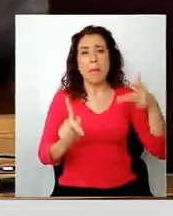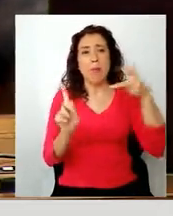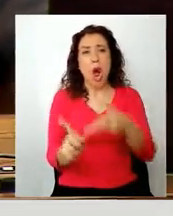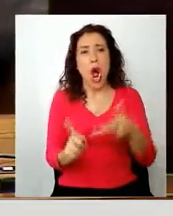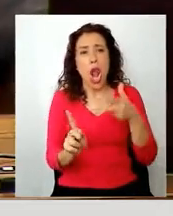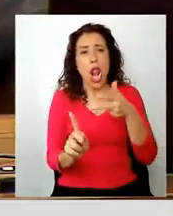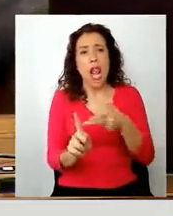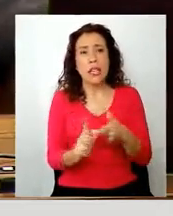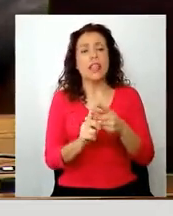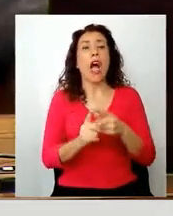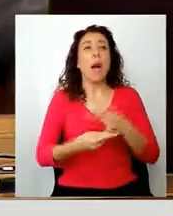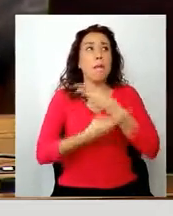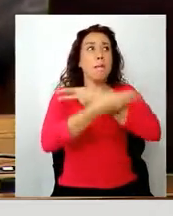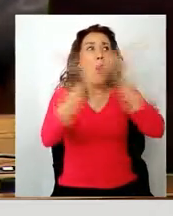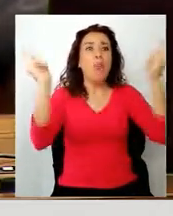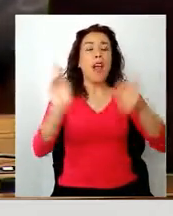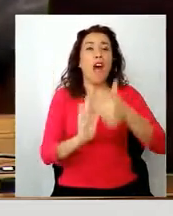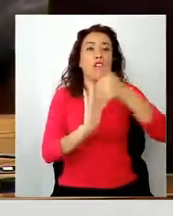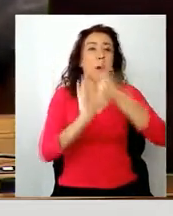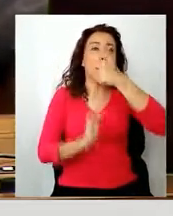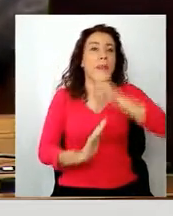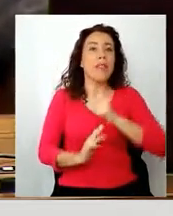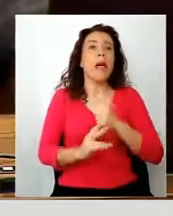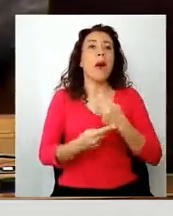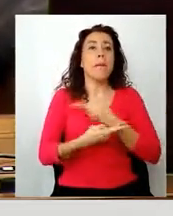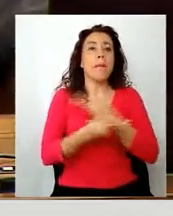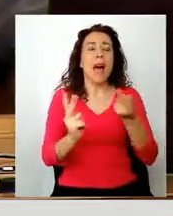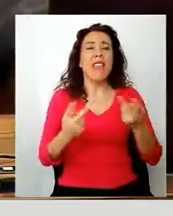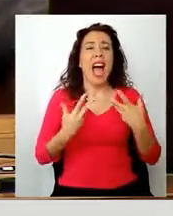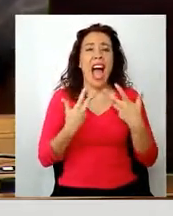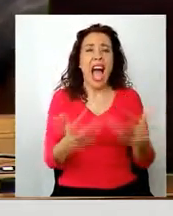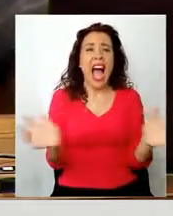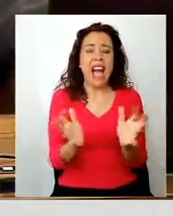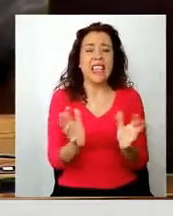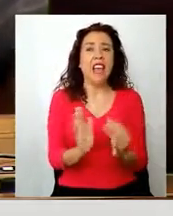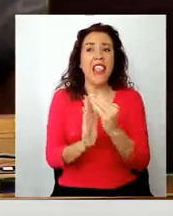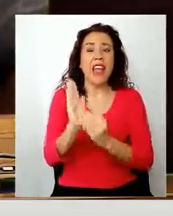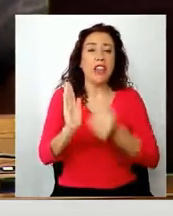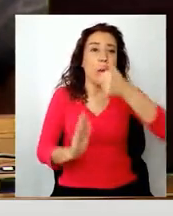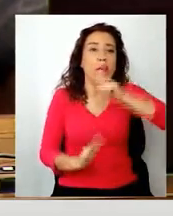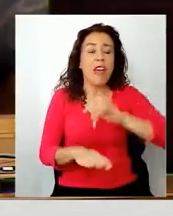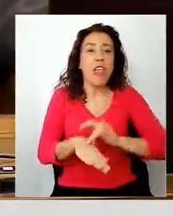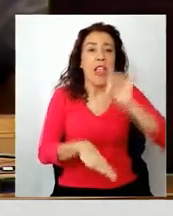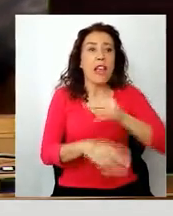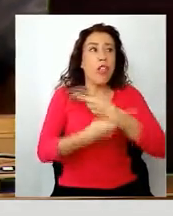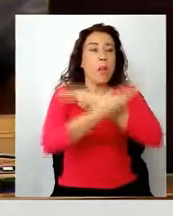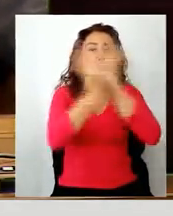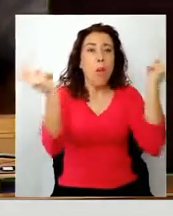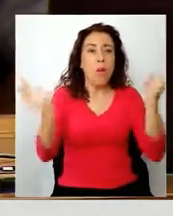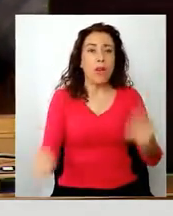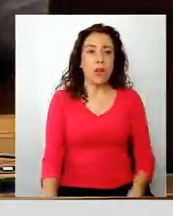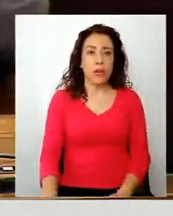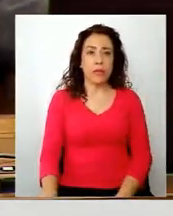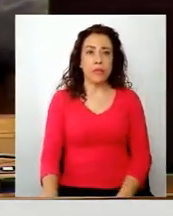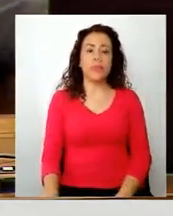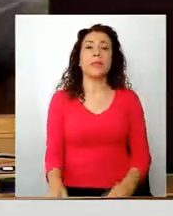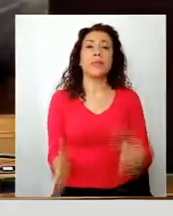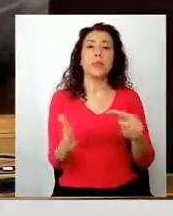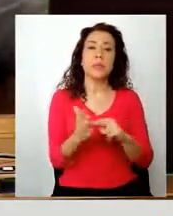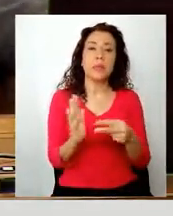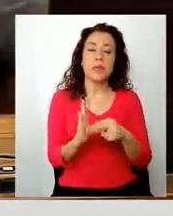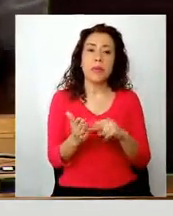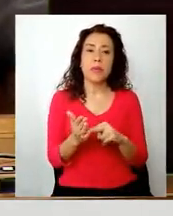fotos íntimas envío de contenido agresivo exposición de datos sensibles entre otros y el problema presidente se encuentra